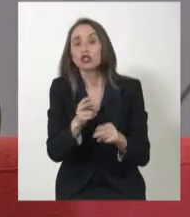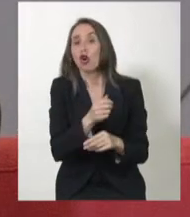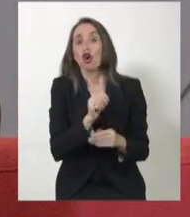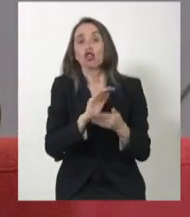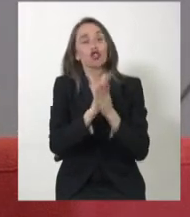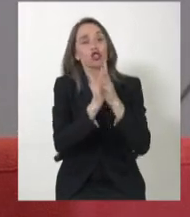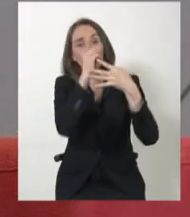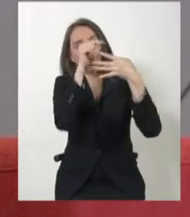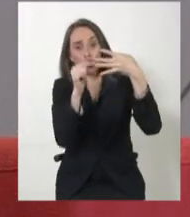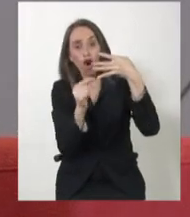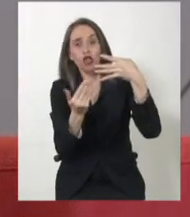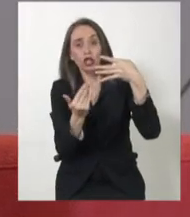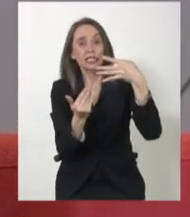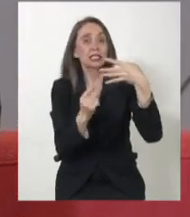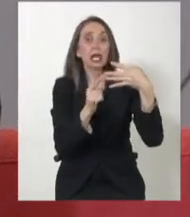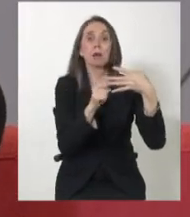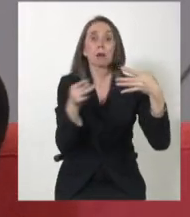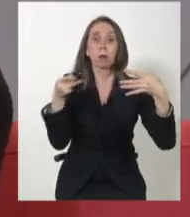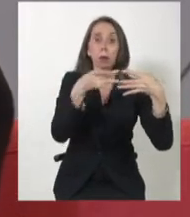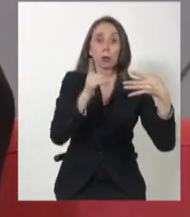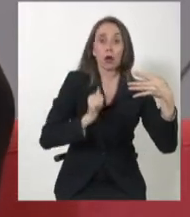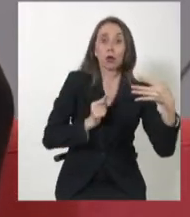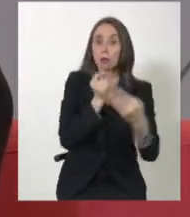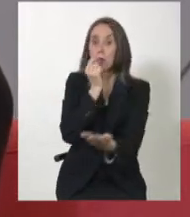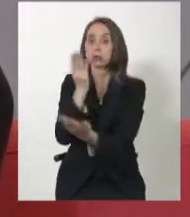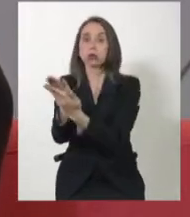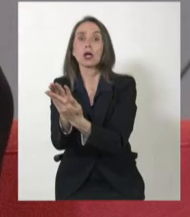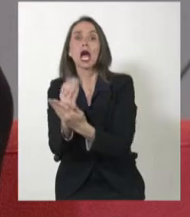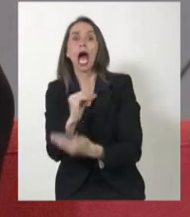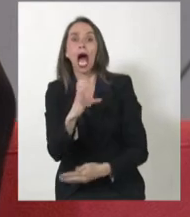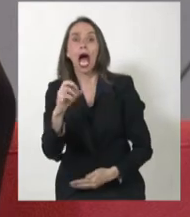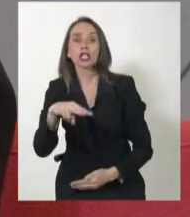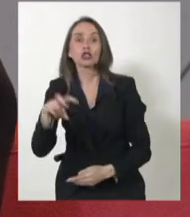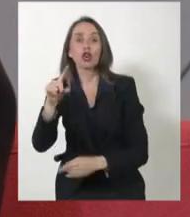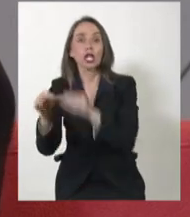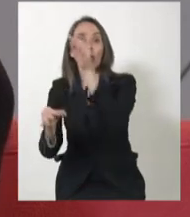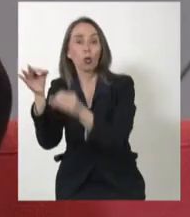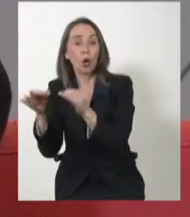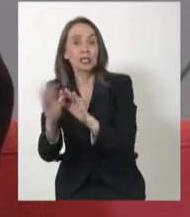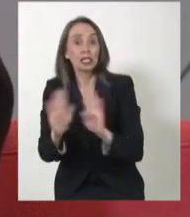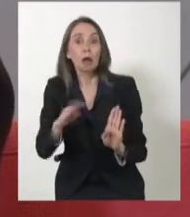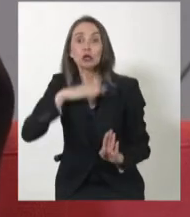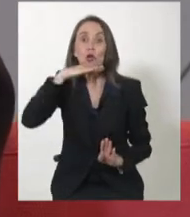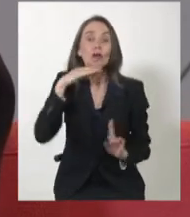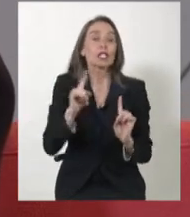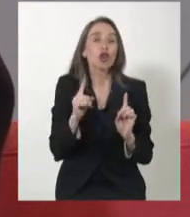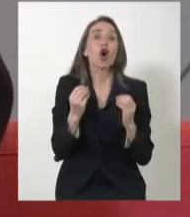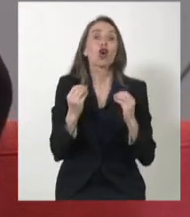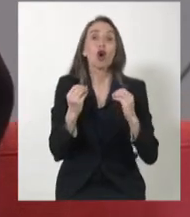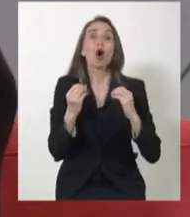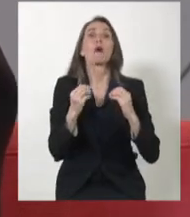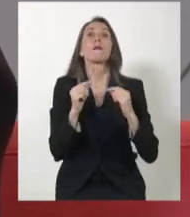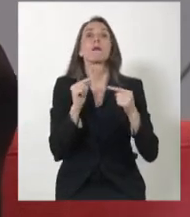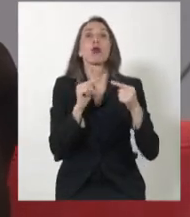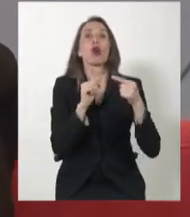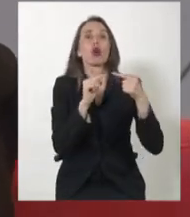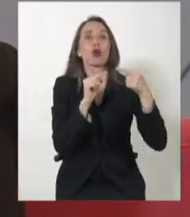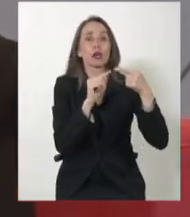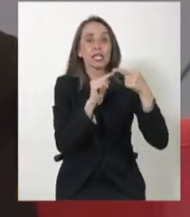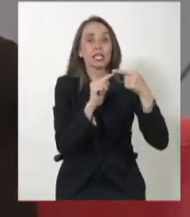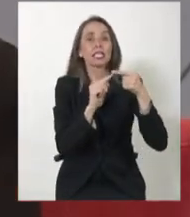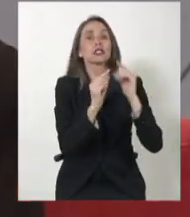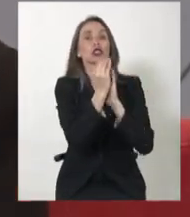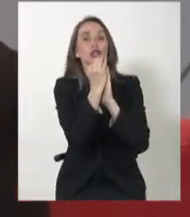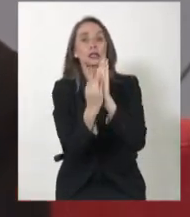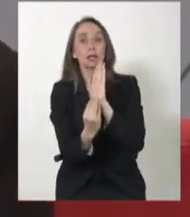hacerse efectivos algunas acciones, pero la vía no va solamente por los jurisdiccionales, también por la forma como se consagre, a lo mejor en la parte de bases